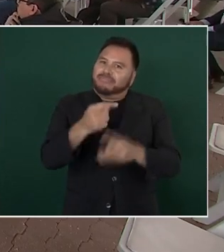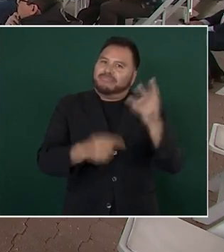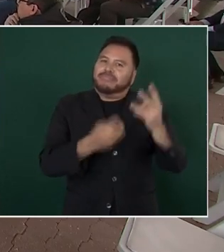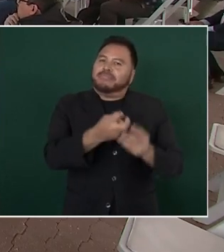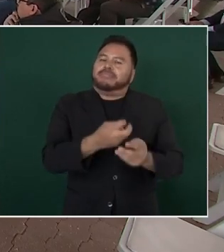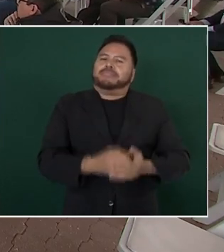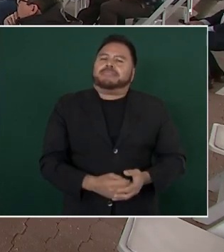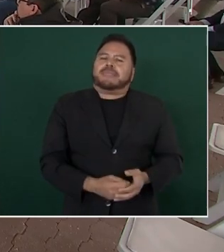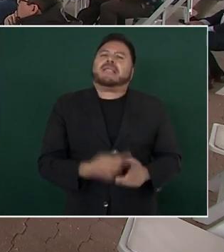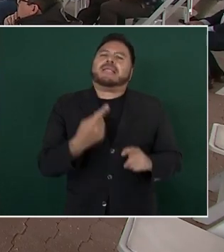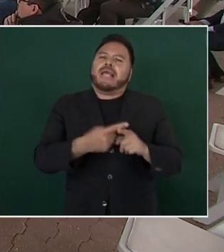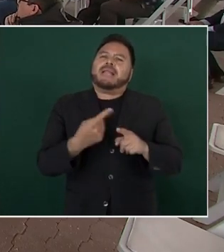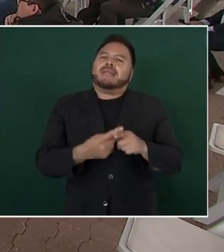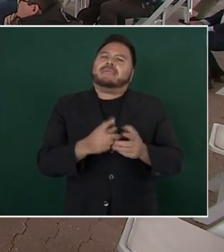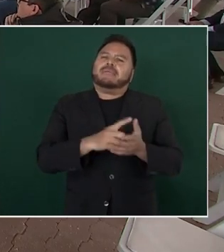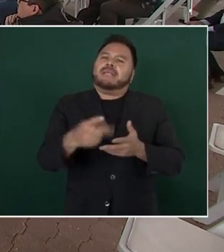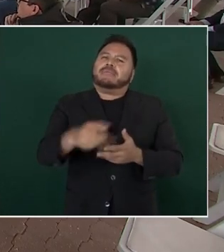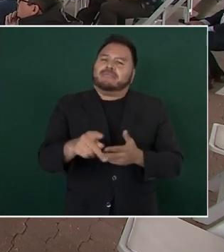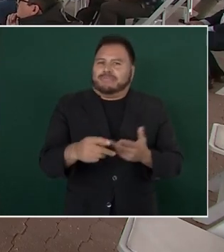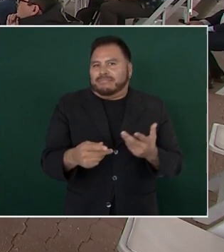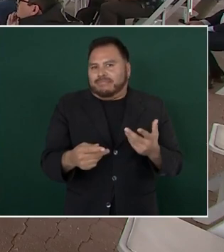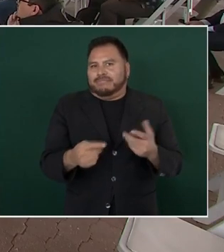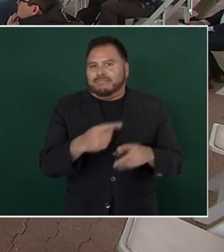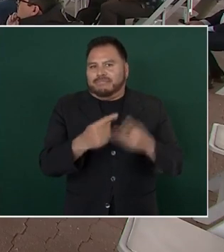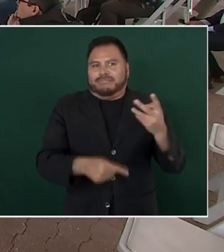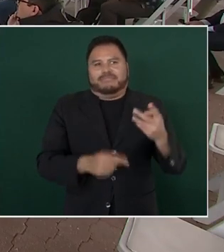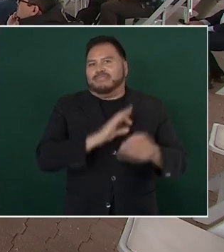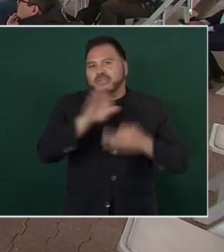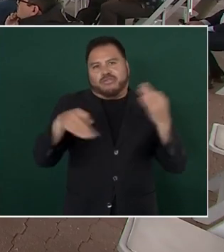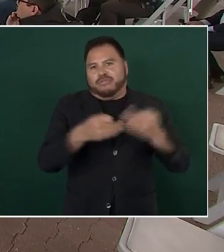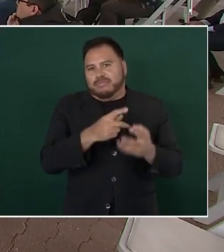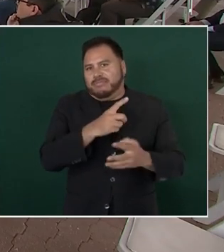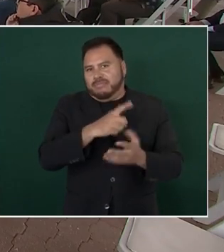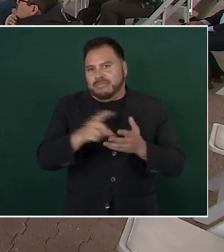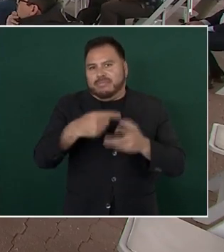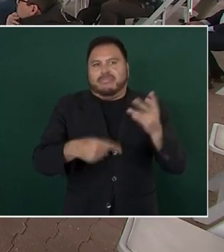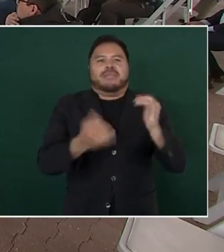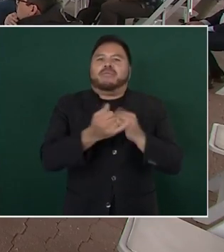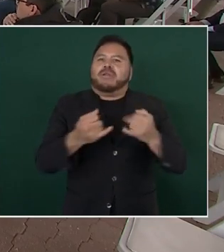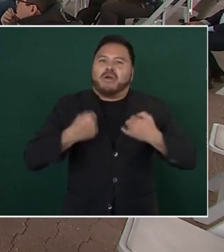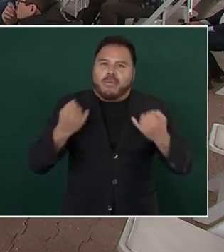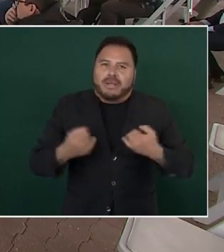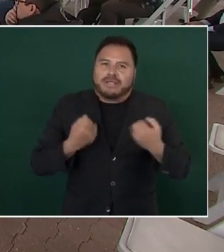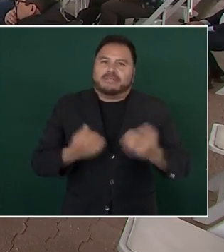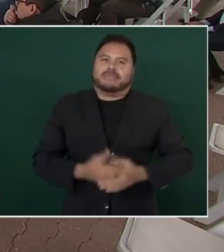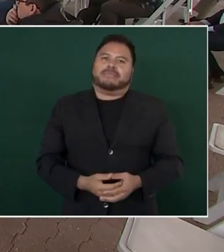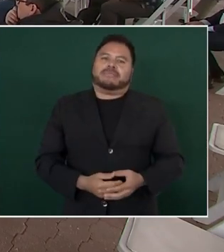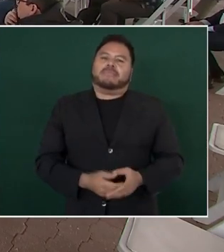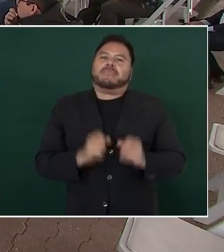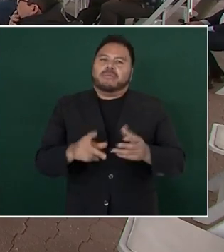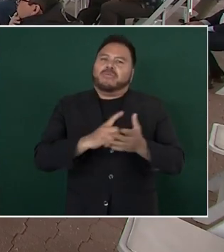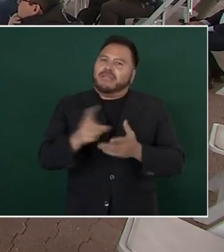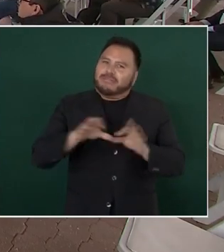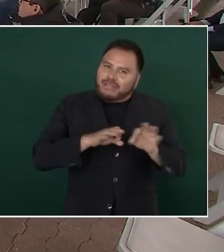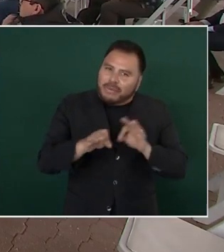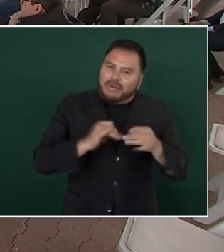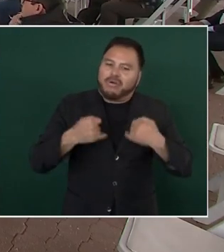¿Quiénes, por ejemplo, tienen derecho? Pues todos, pero los jóvenes, derecho al